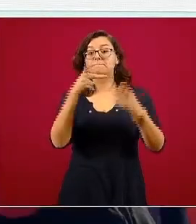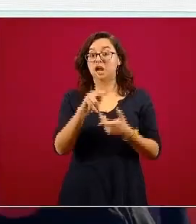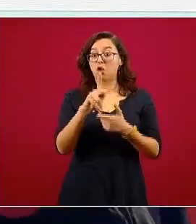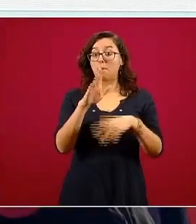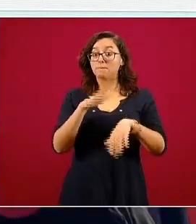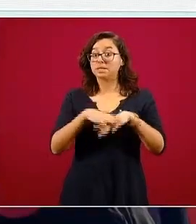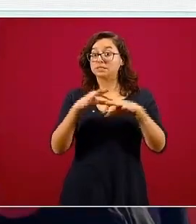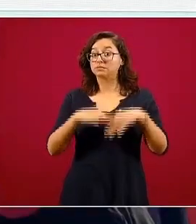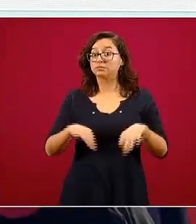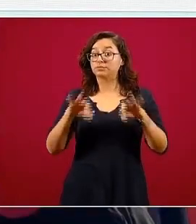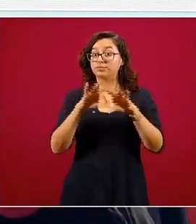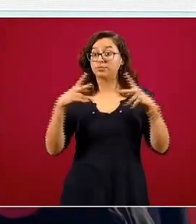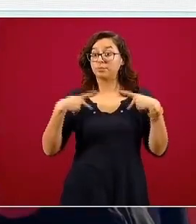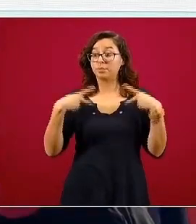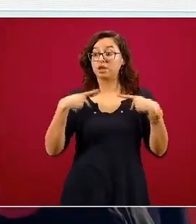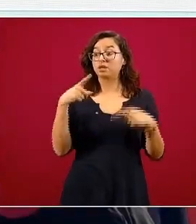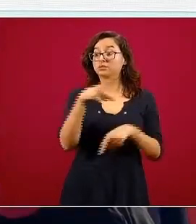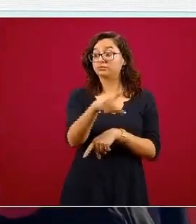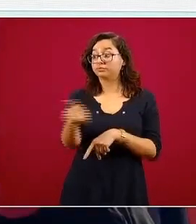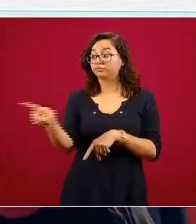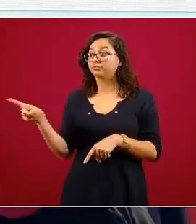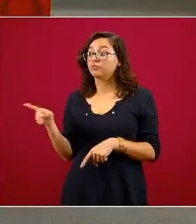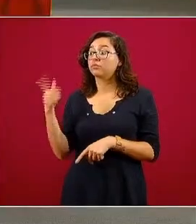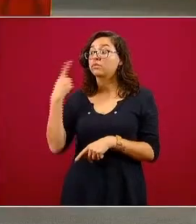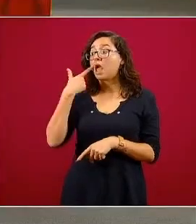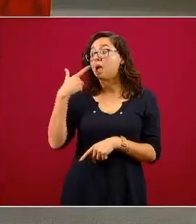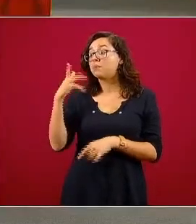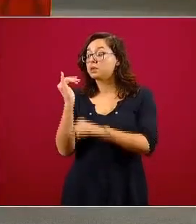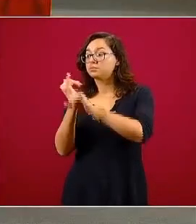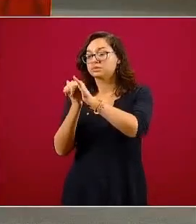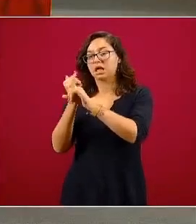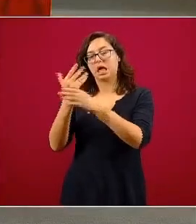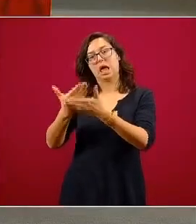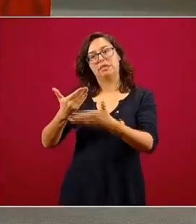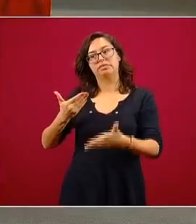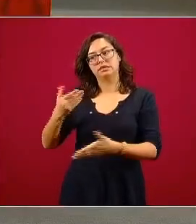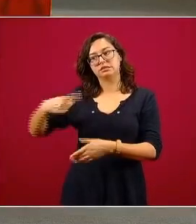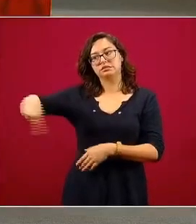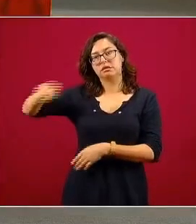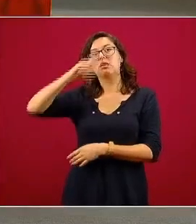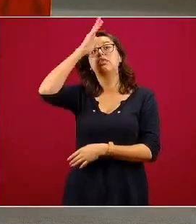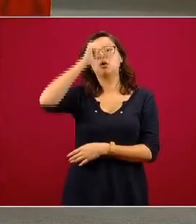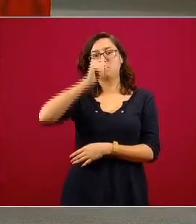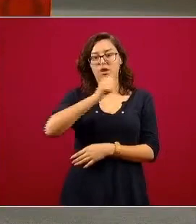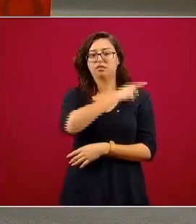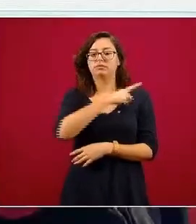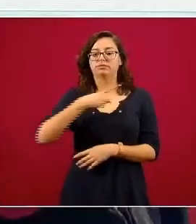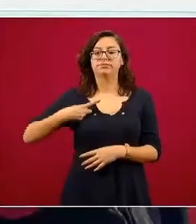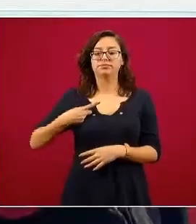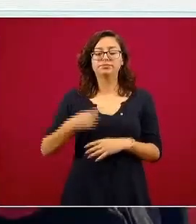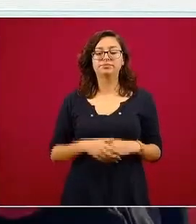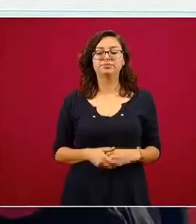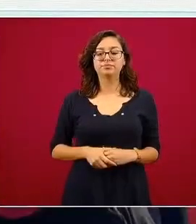las personas antes de que se inicie el proyecto de investigación. La siguiente, por favor.